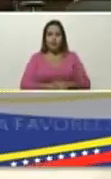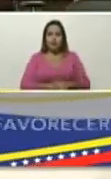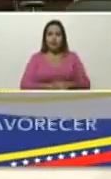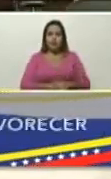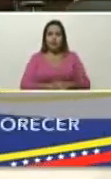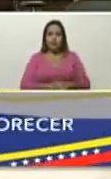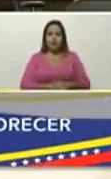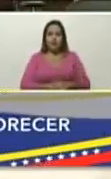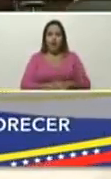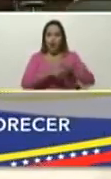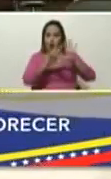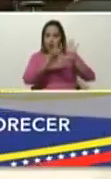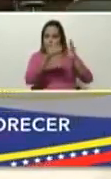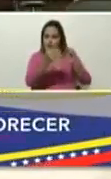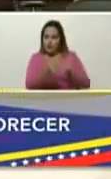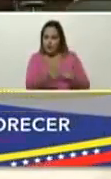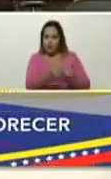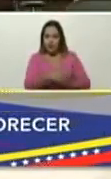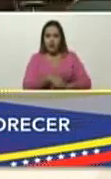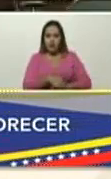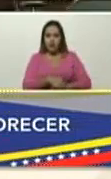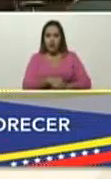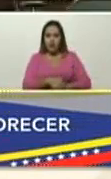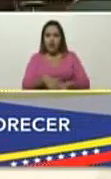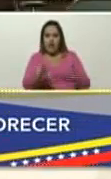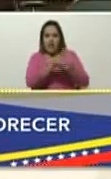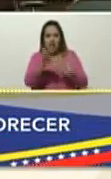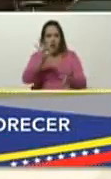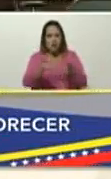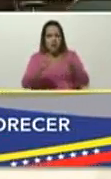Ah, del 8 para abajo. La ley de la jurisdicción de